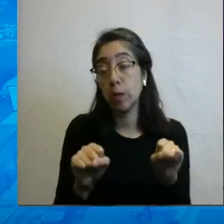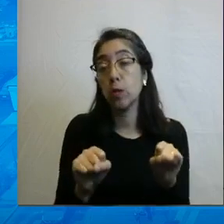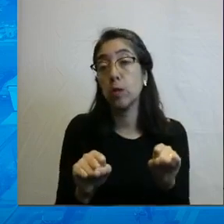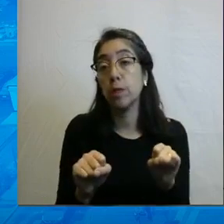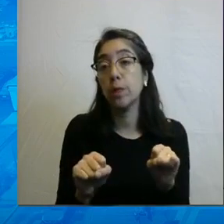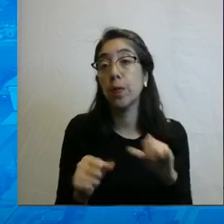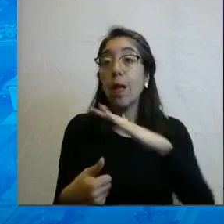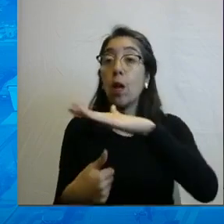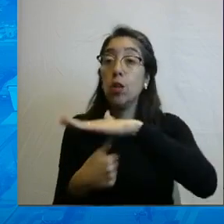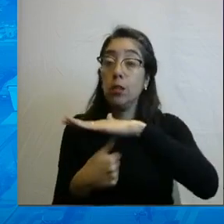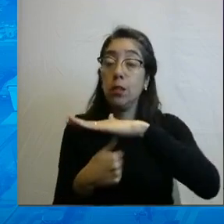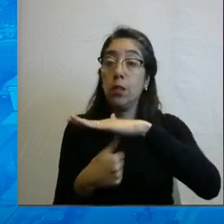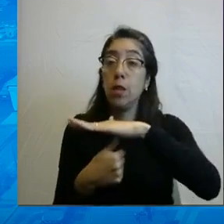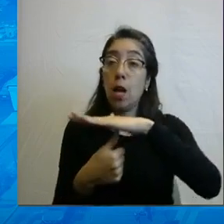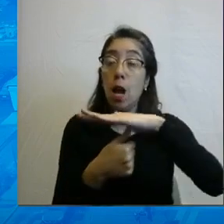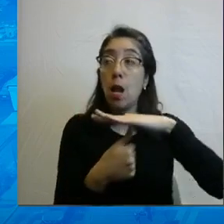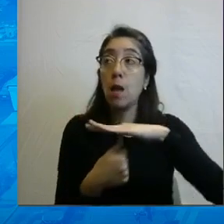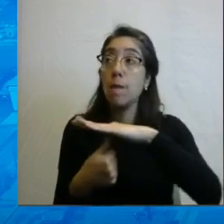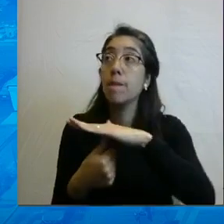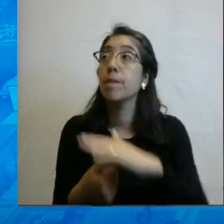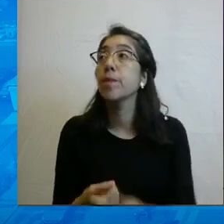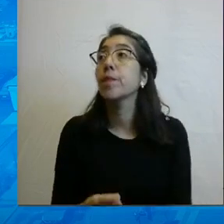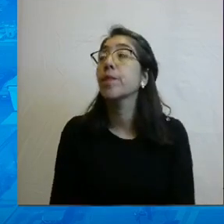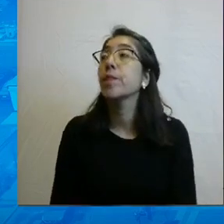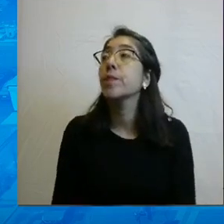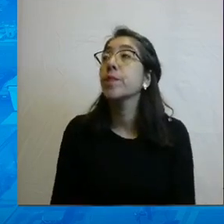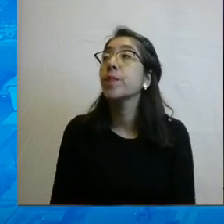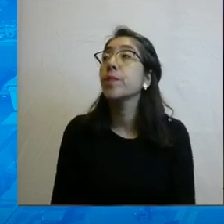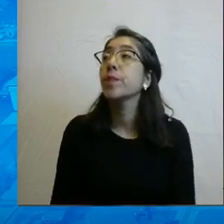acá, desde el Consejo. Sería lo ideal, y ojalá que